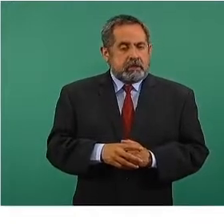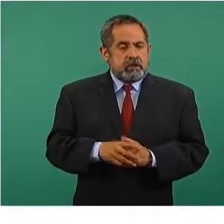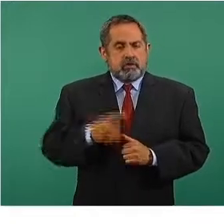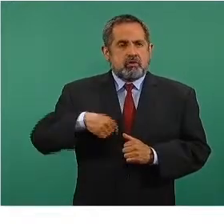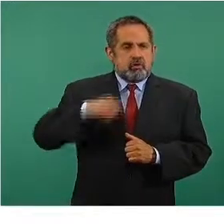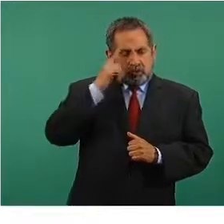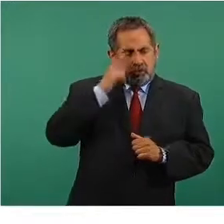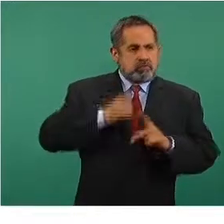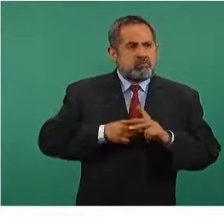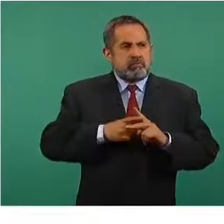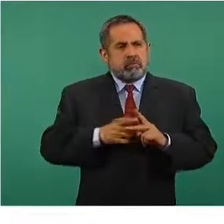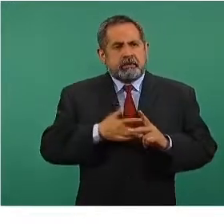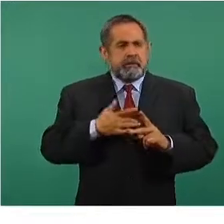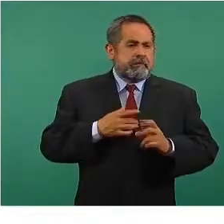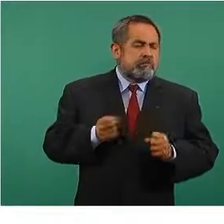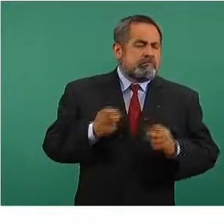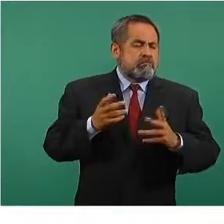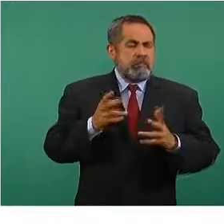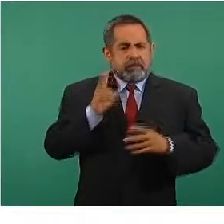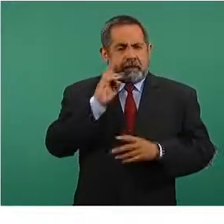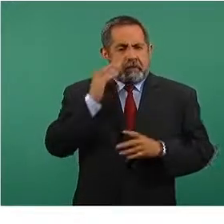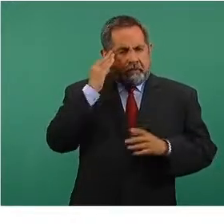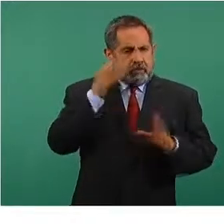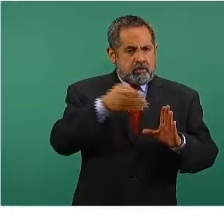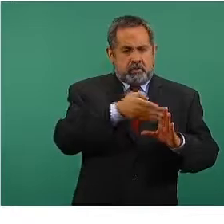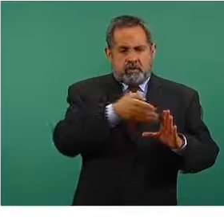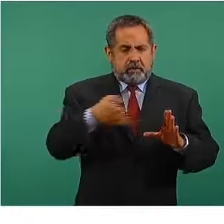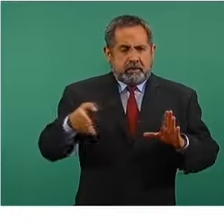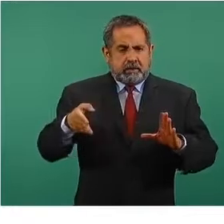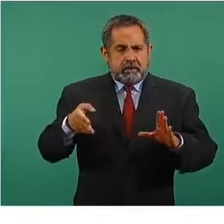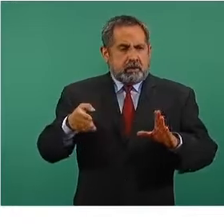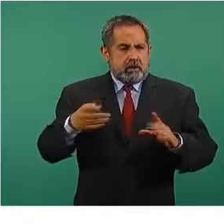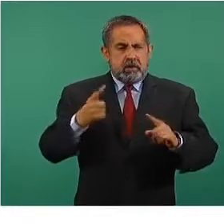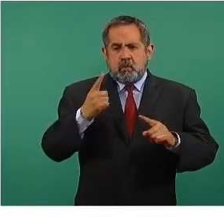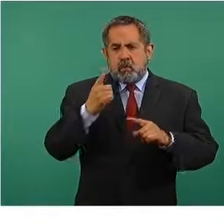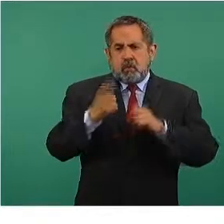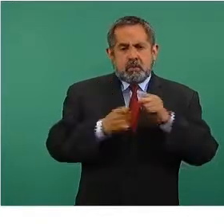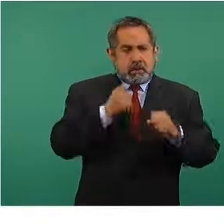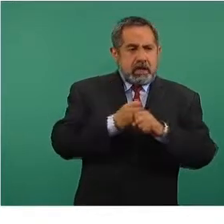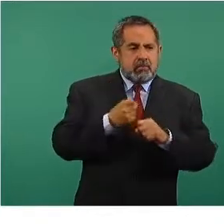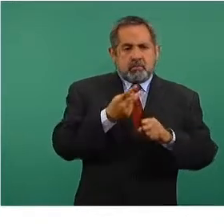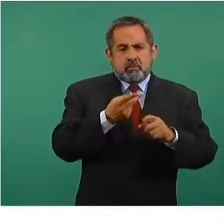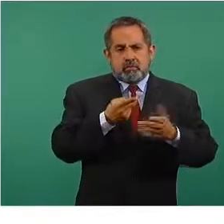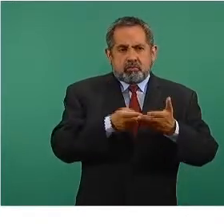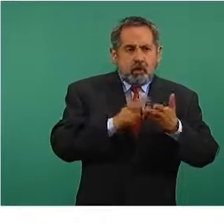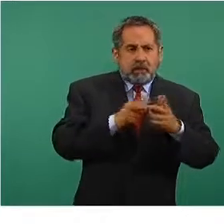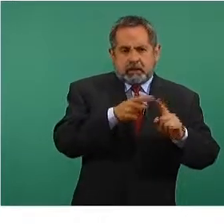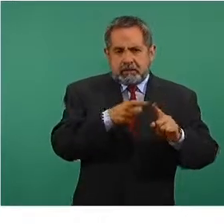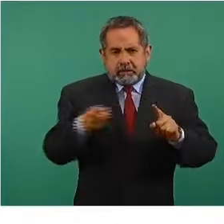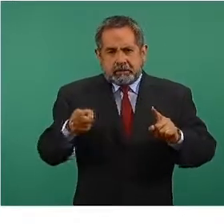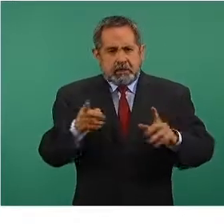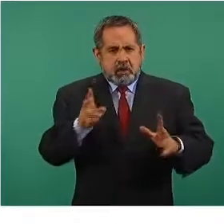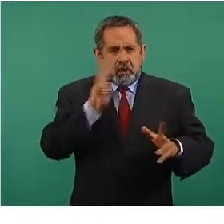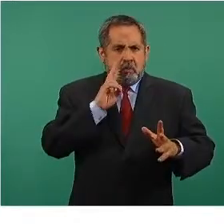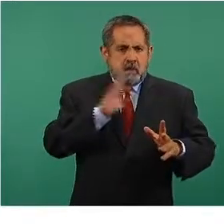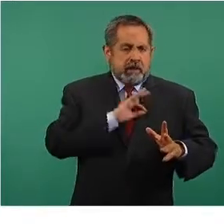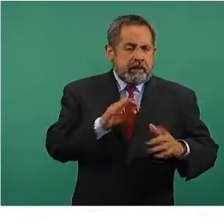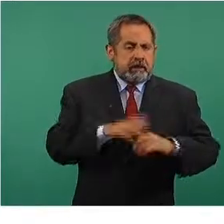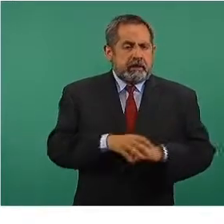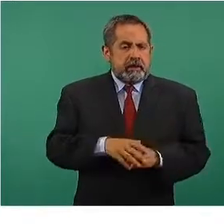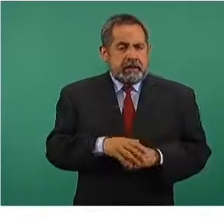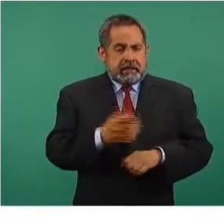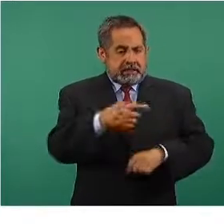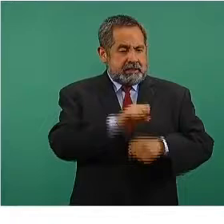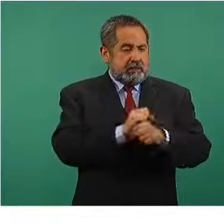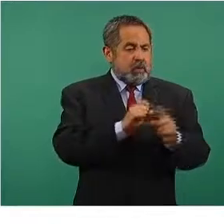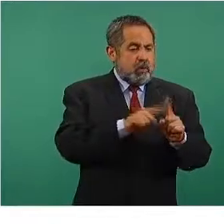hubiéramos esperado, en este periodo, además un periodo plurianual, también eso a veces puede confundir, pero tenemos aquí desde la